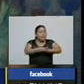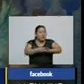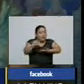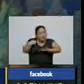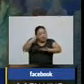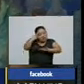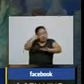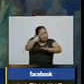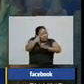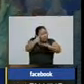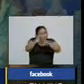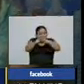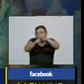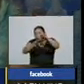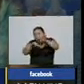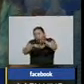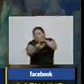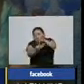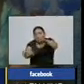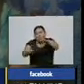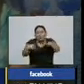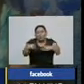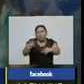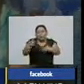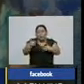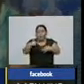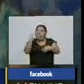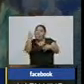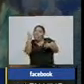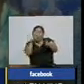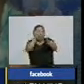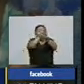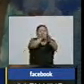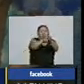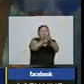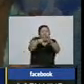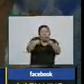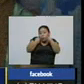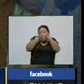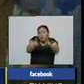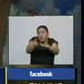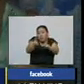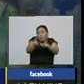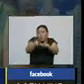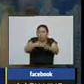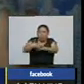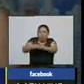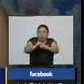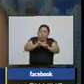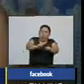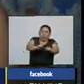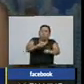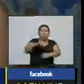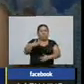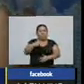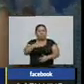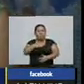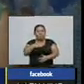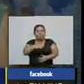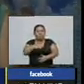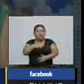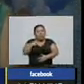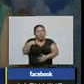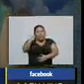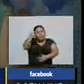desaparecido, pues como no lo enterré, yo no vi el cuerpo muerto. Para mí, él no está